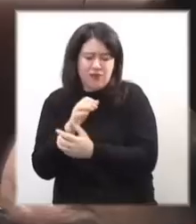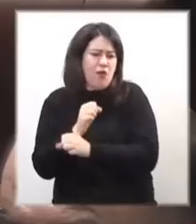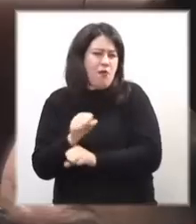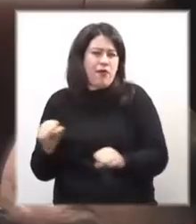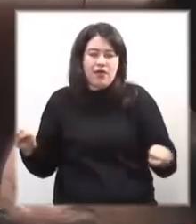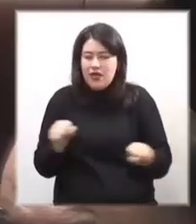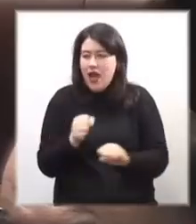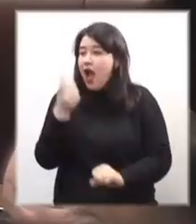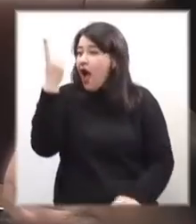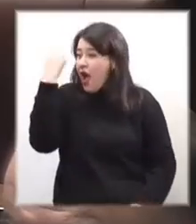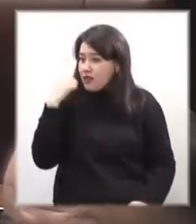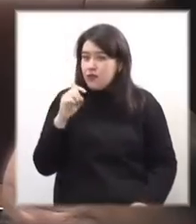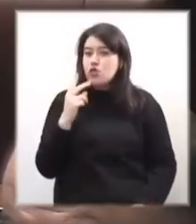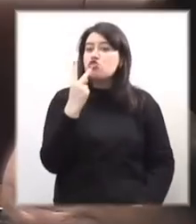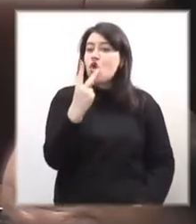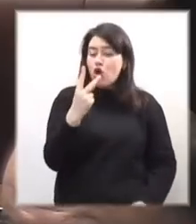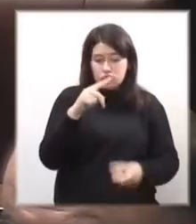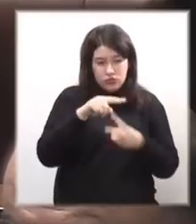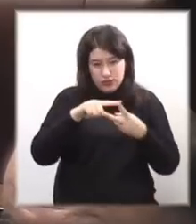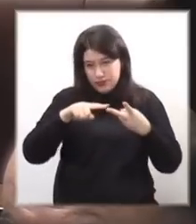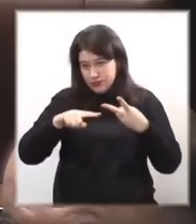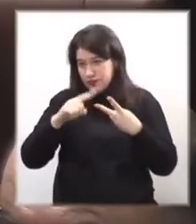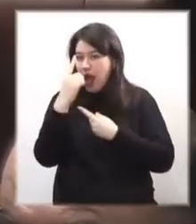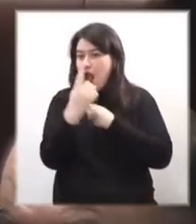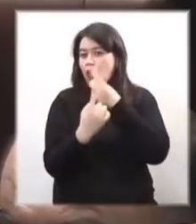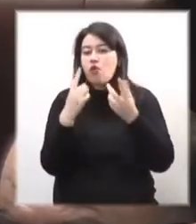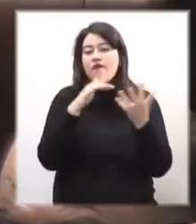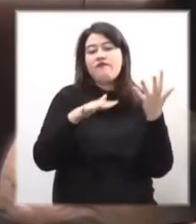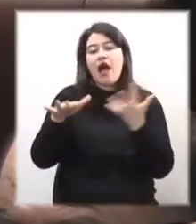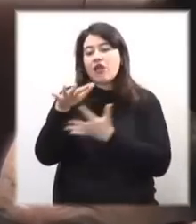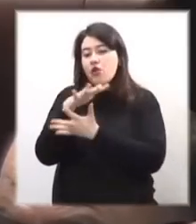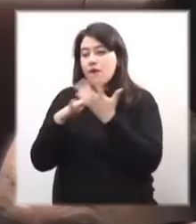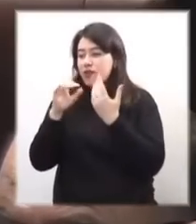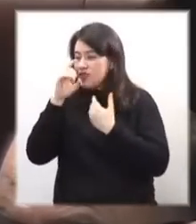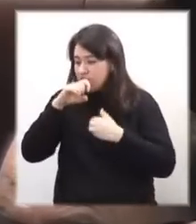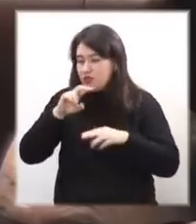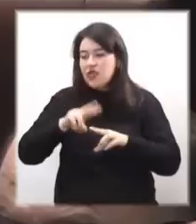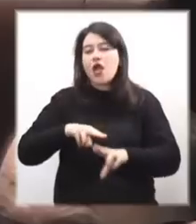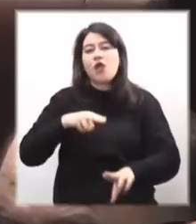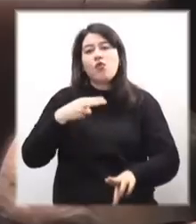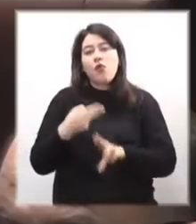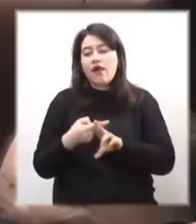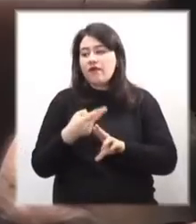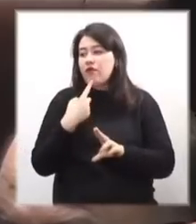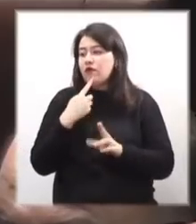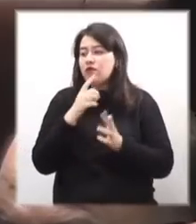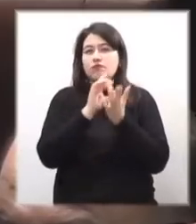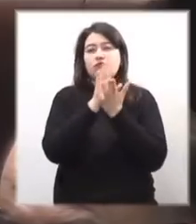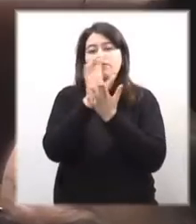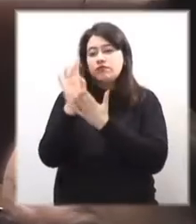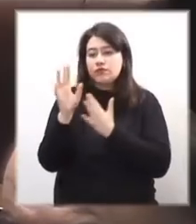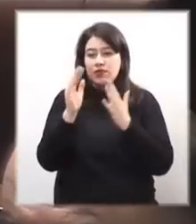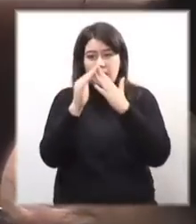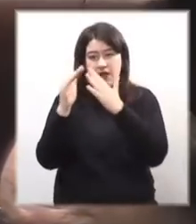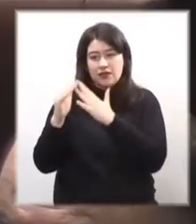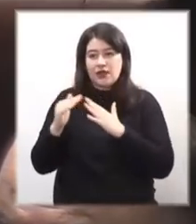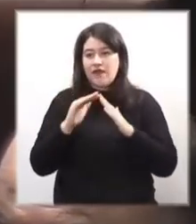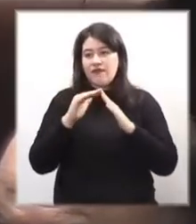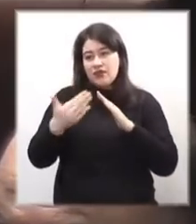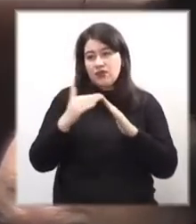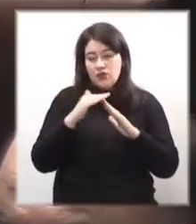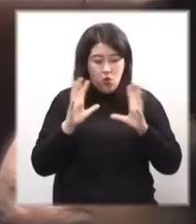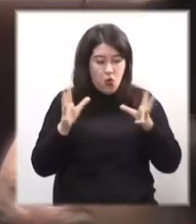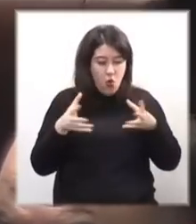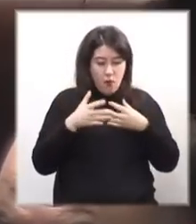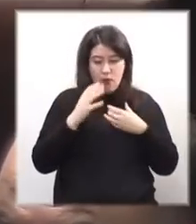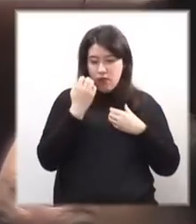ayer 2 versiones de que en algunos barrios de Montevideo nuevamente se está dando de que se desalojan casas de vecinos por parte